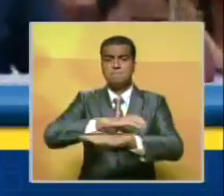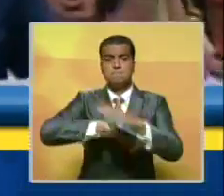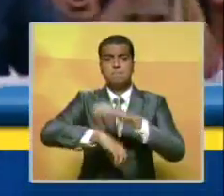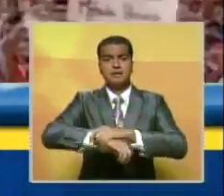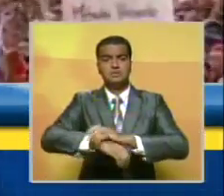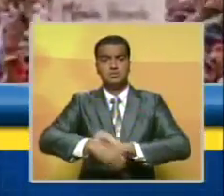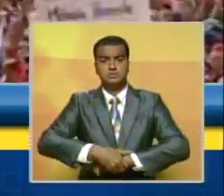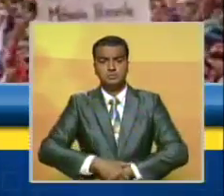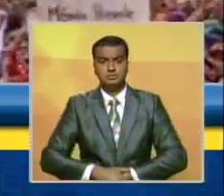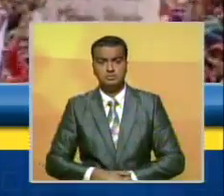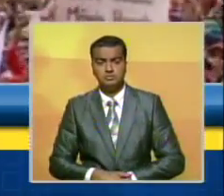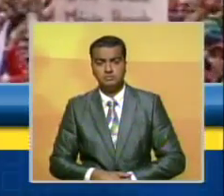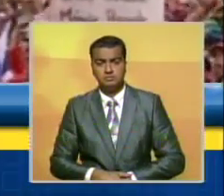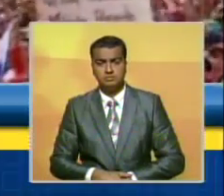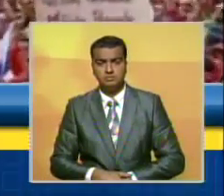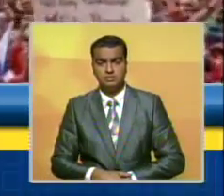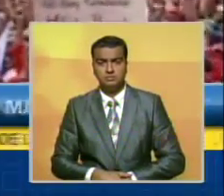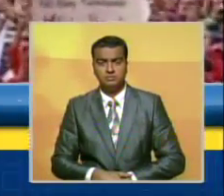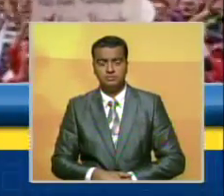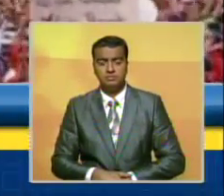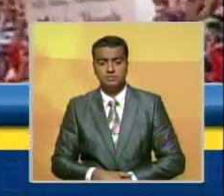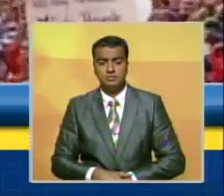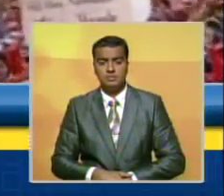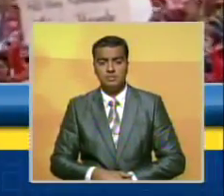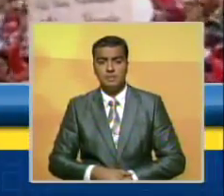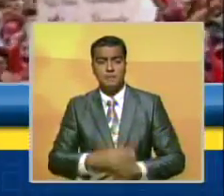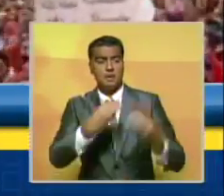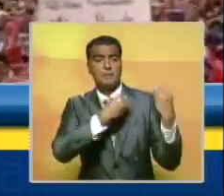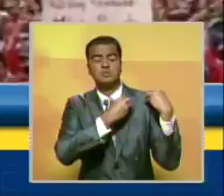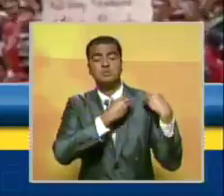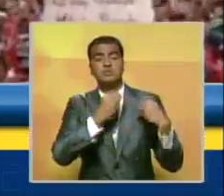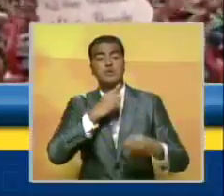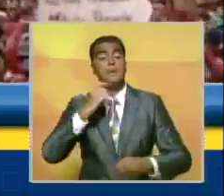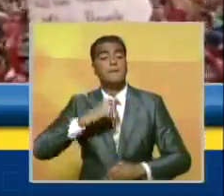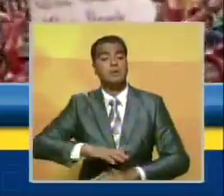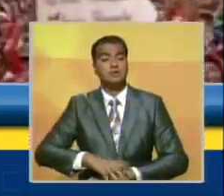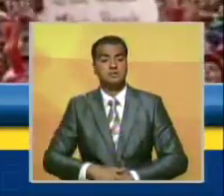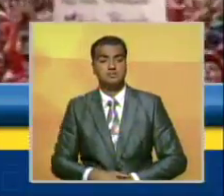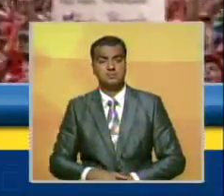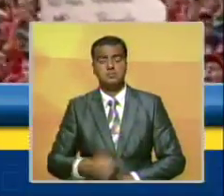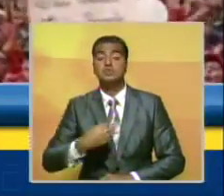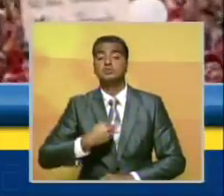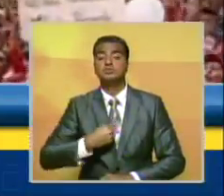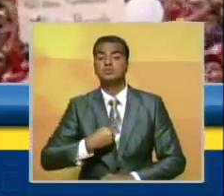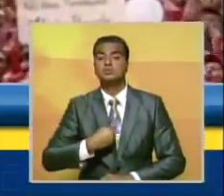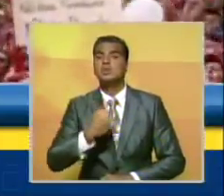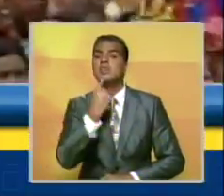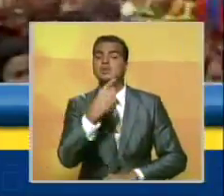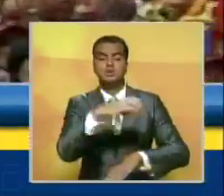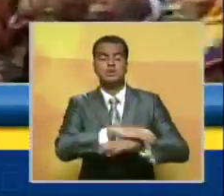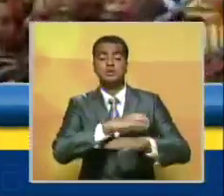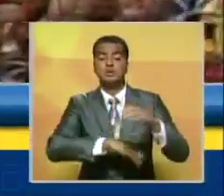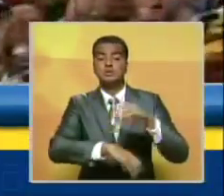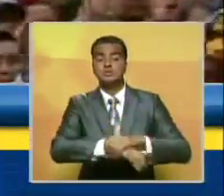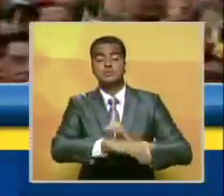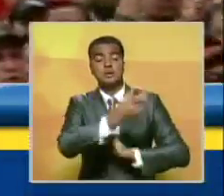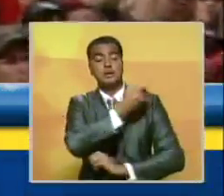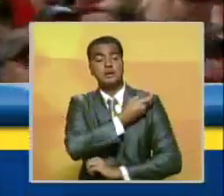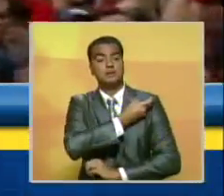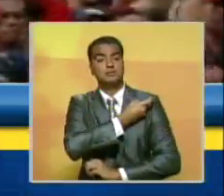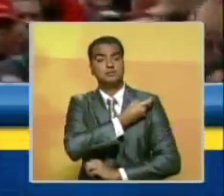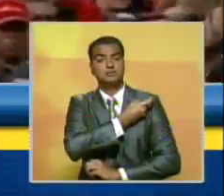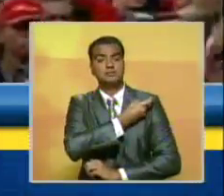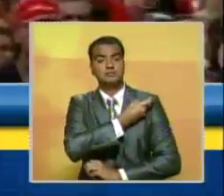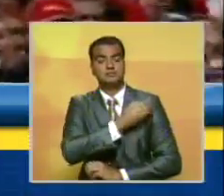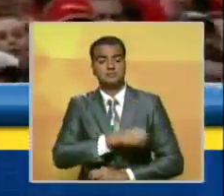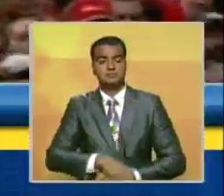presos por asesinos. He mandado a detener al general